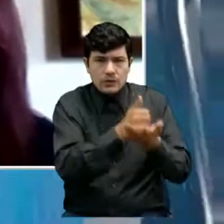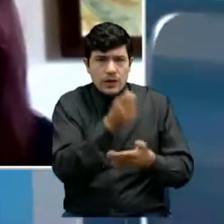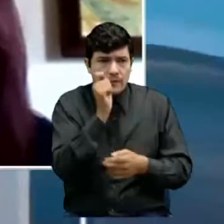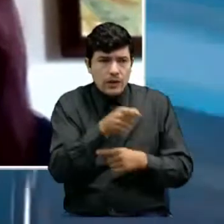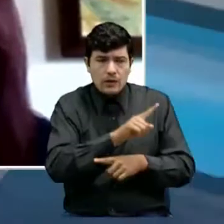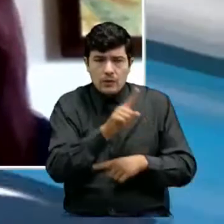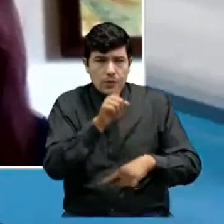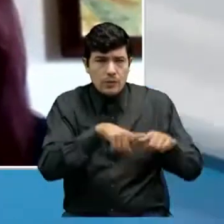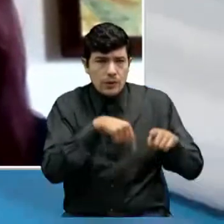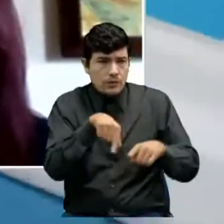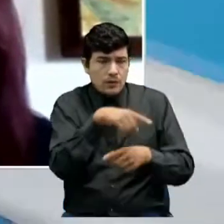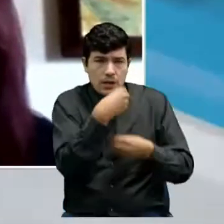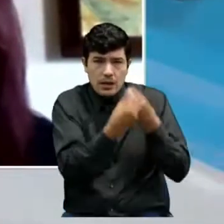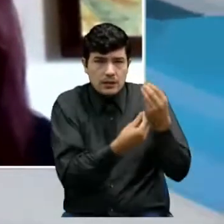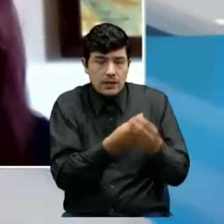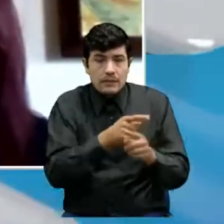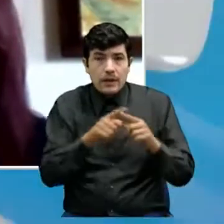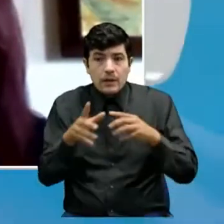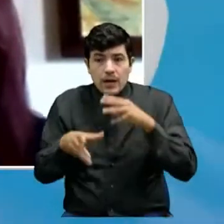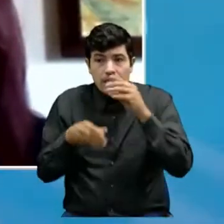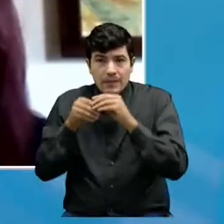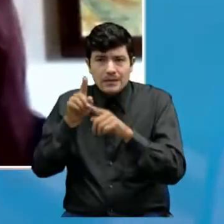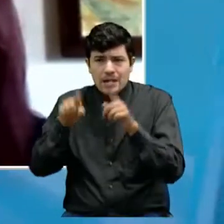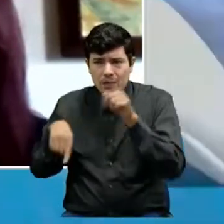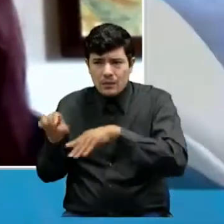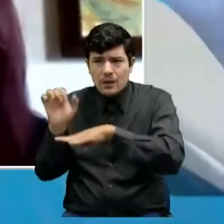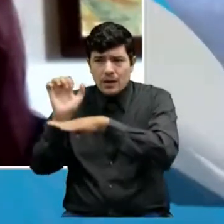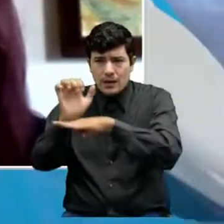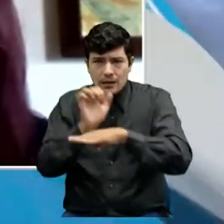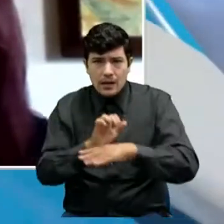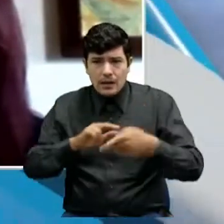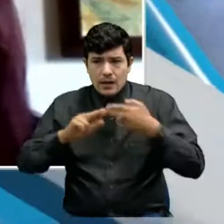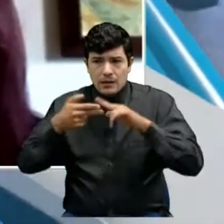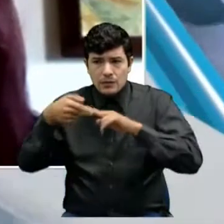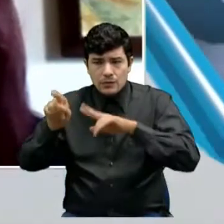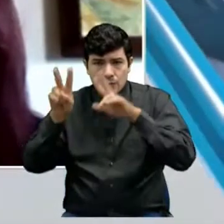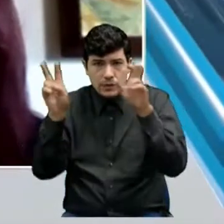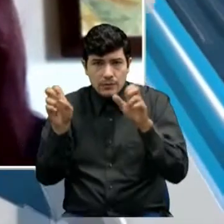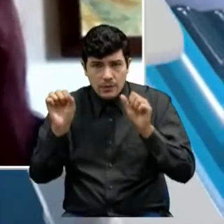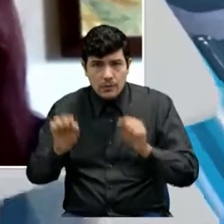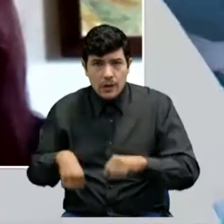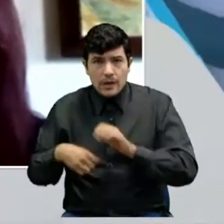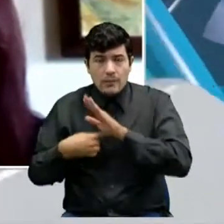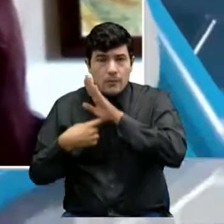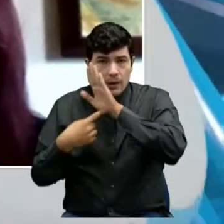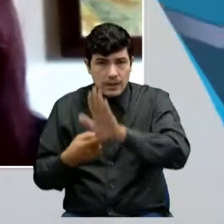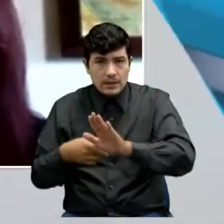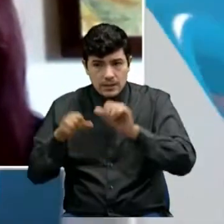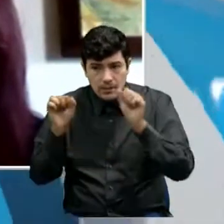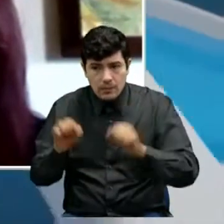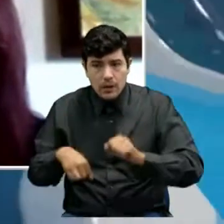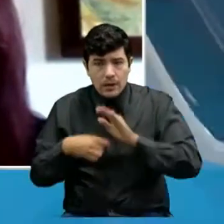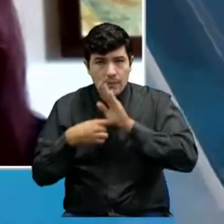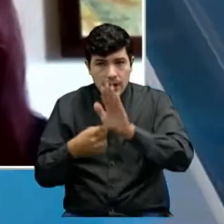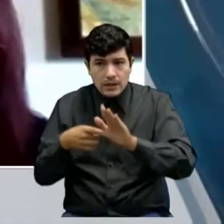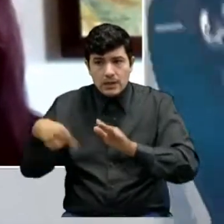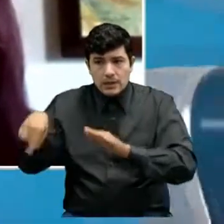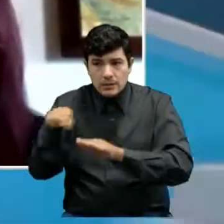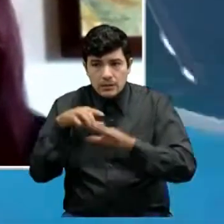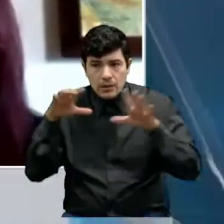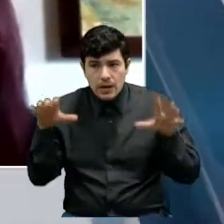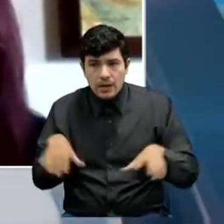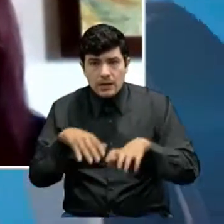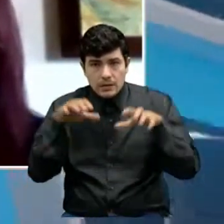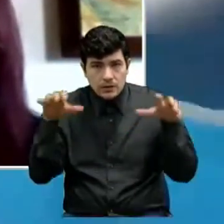manera directa. Igual hay entidades frente a las cuales se pueden presentar las reclamaciones